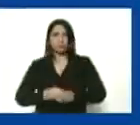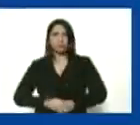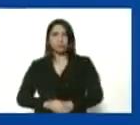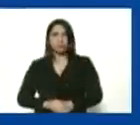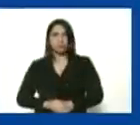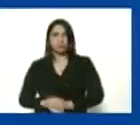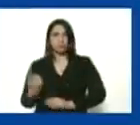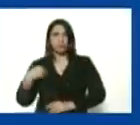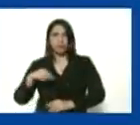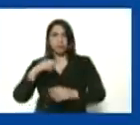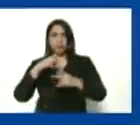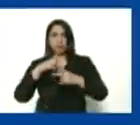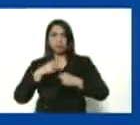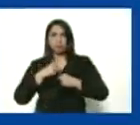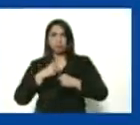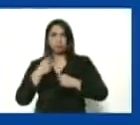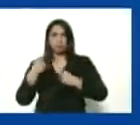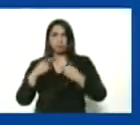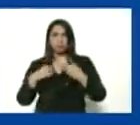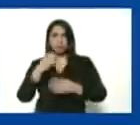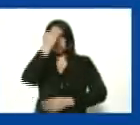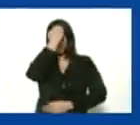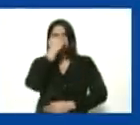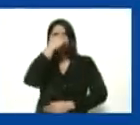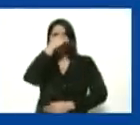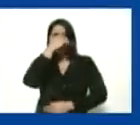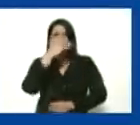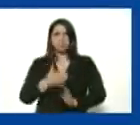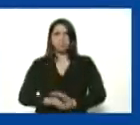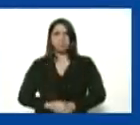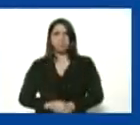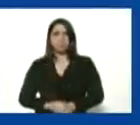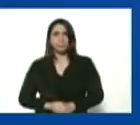Aquí tienen las chapas de varios de los terroristas atacantes,